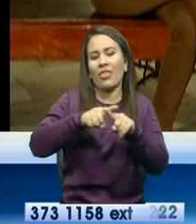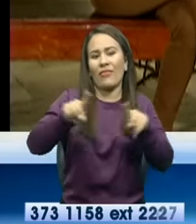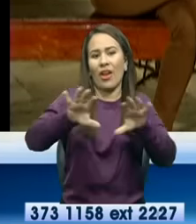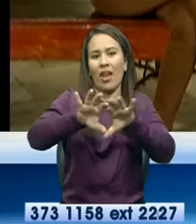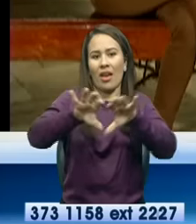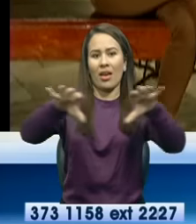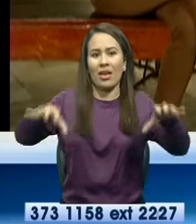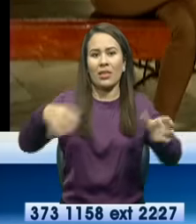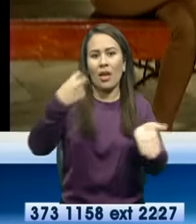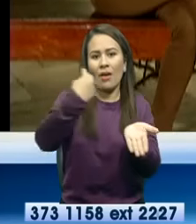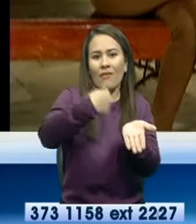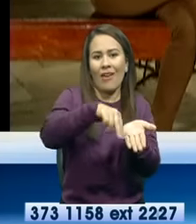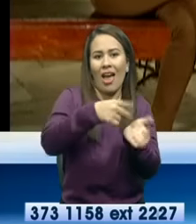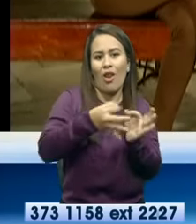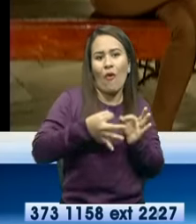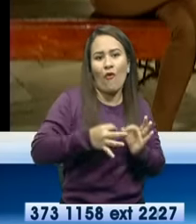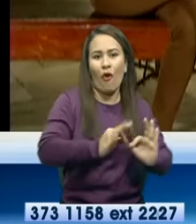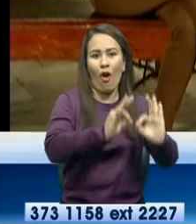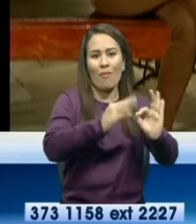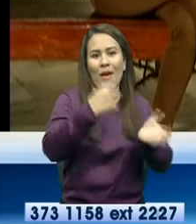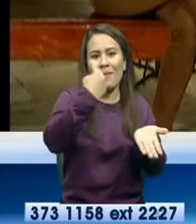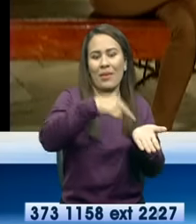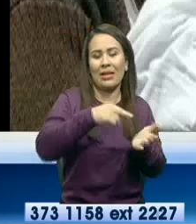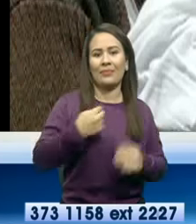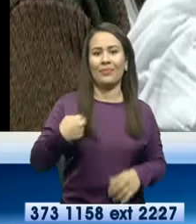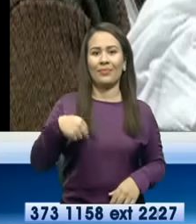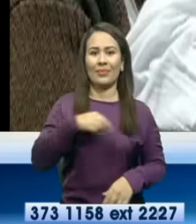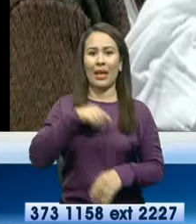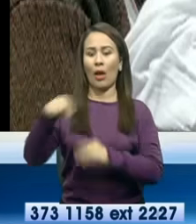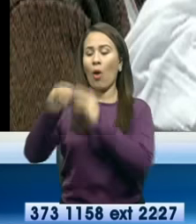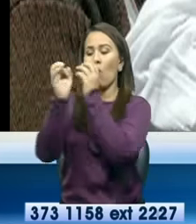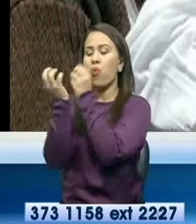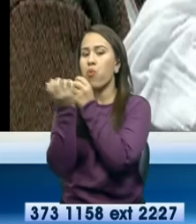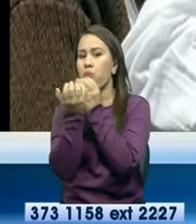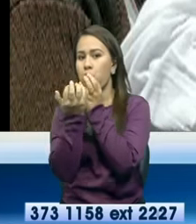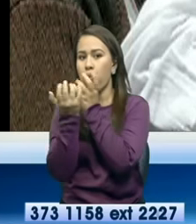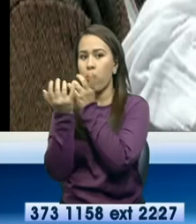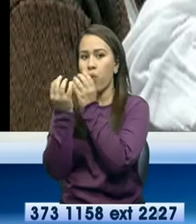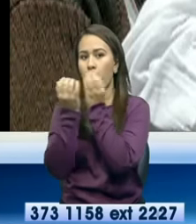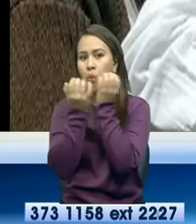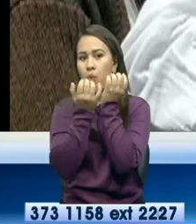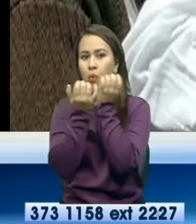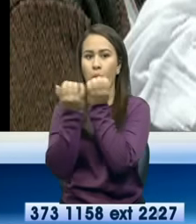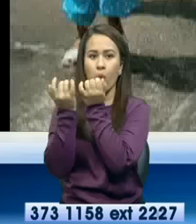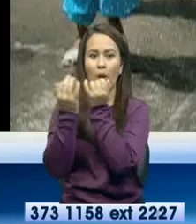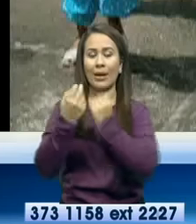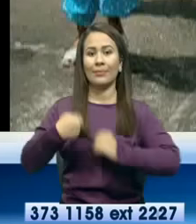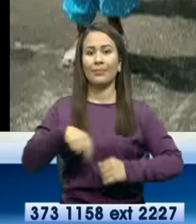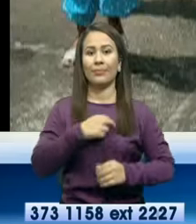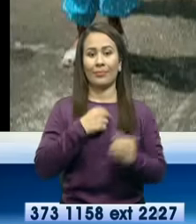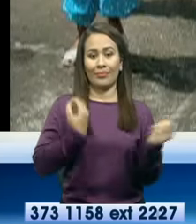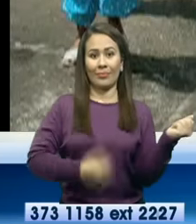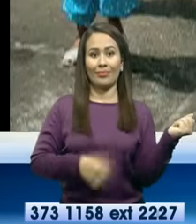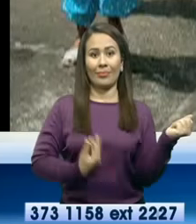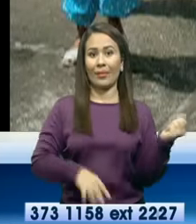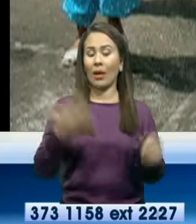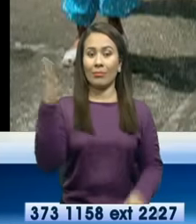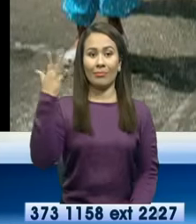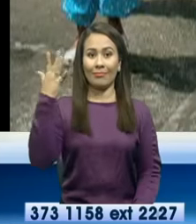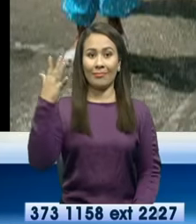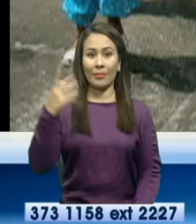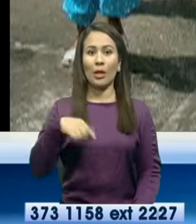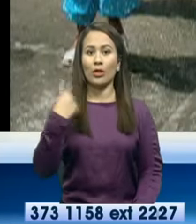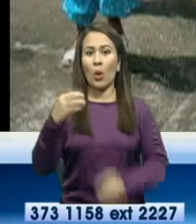de danzar. Y, por ejemplo, acá tocamos mucho la flauta, ¿no? Nosotros no usamos nada de instrumento de cuerdas, tocamos